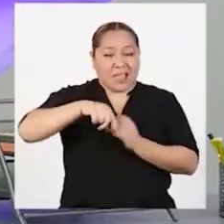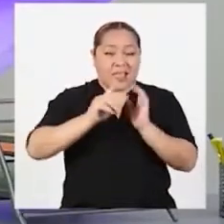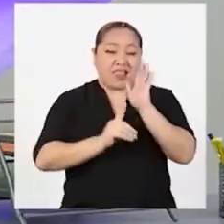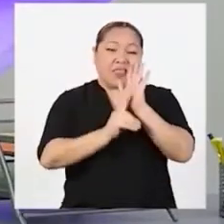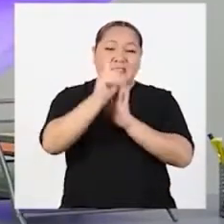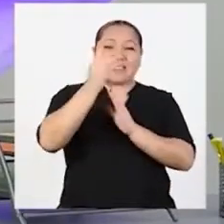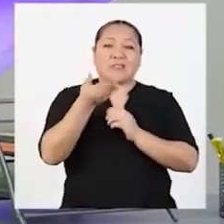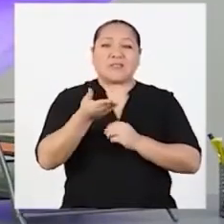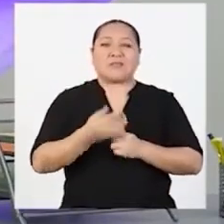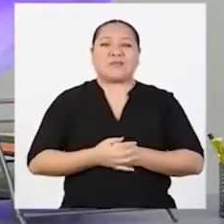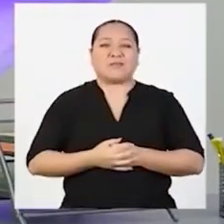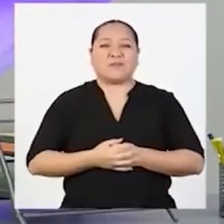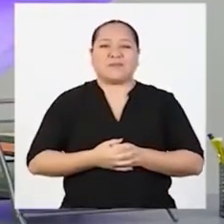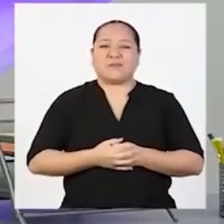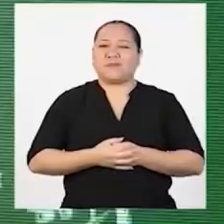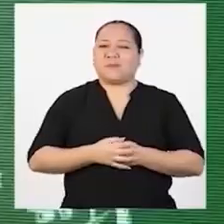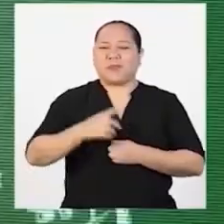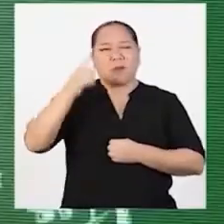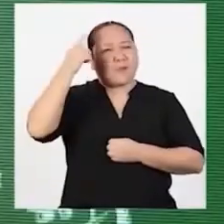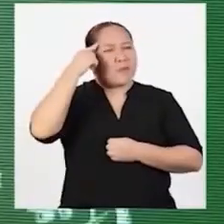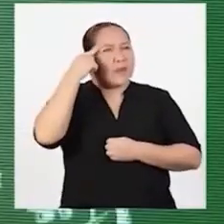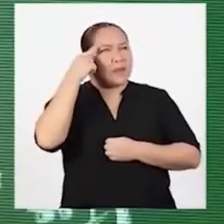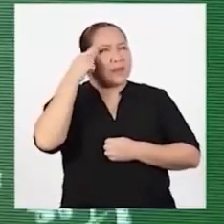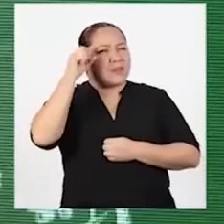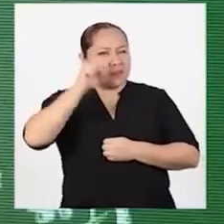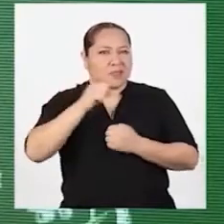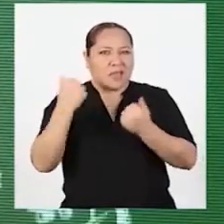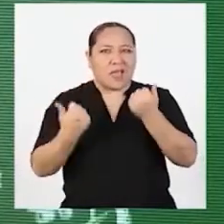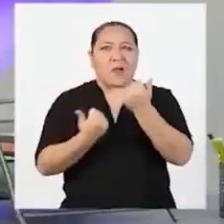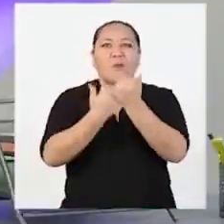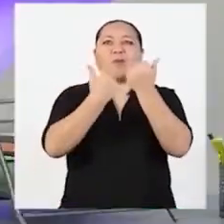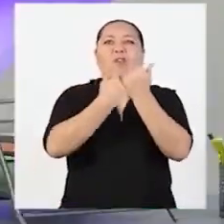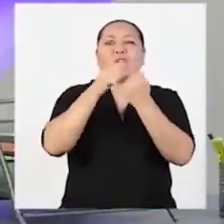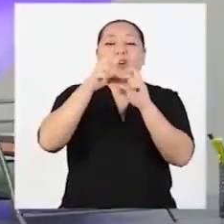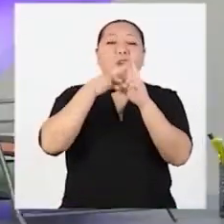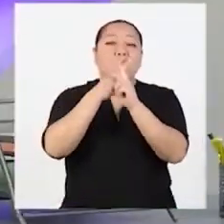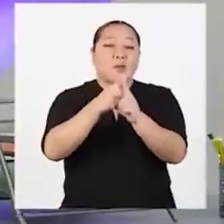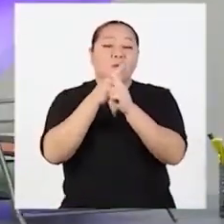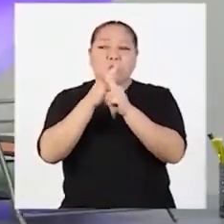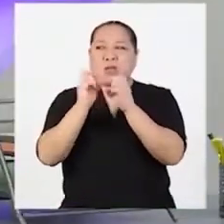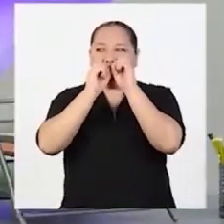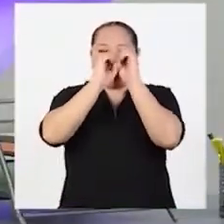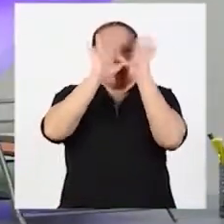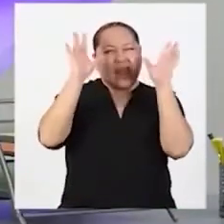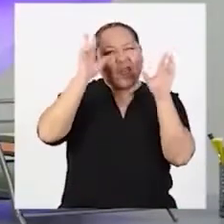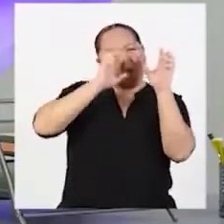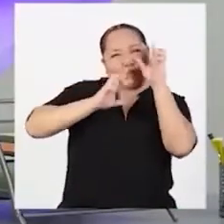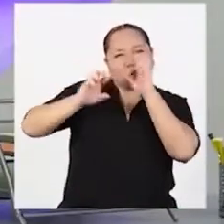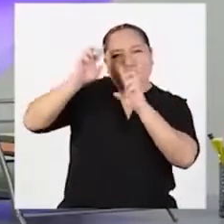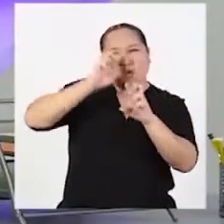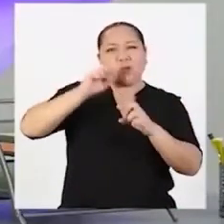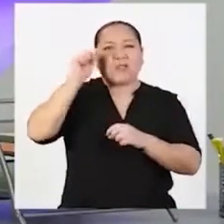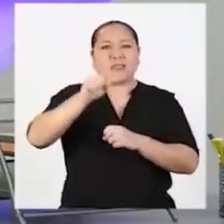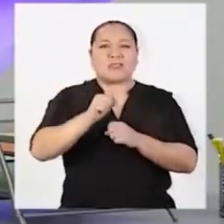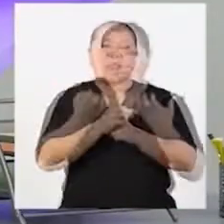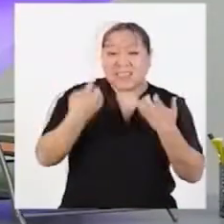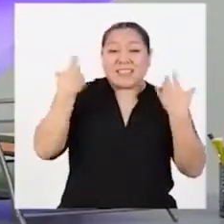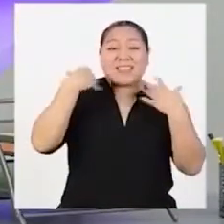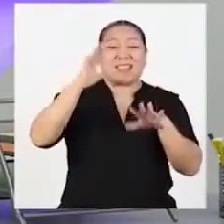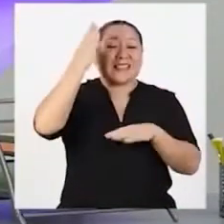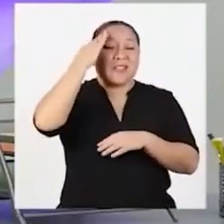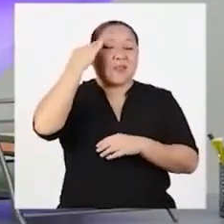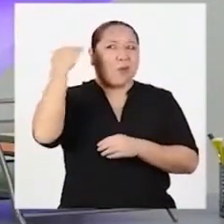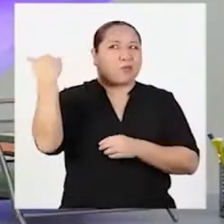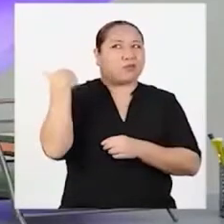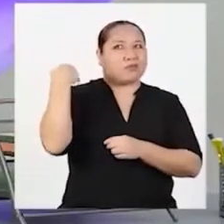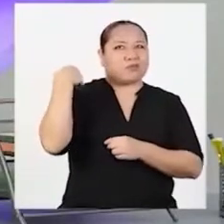nos toque desarrollarnos. Creo haber colaborado con las respuestas para aclarar las inquietudes.